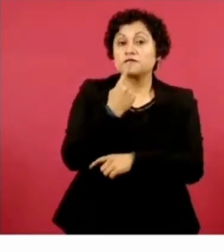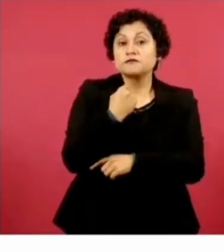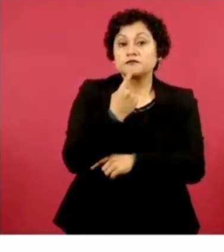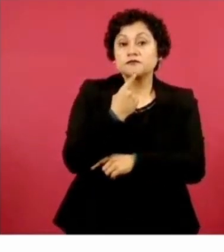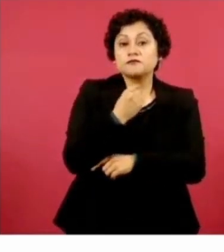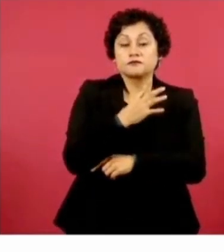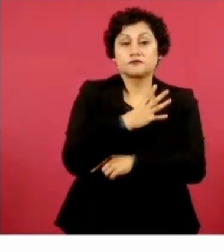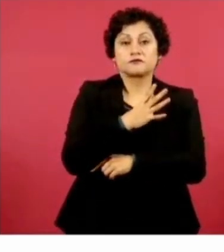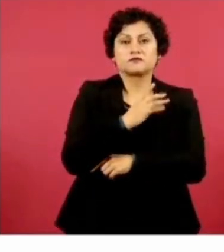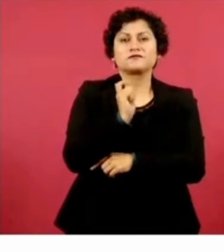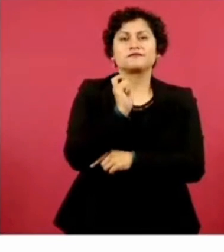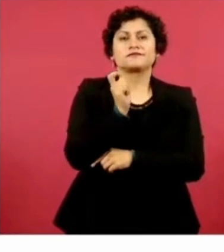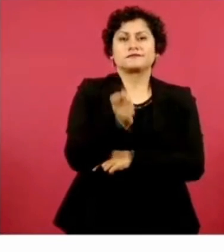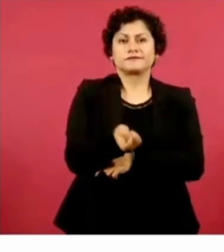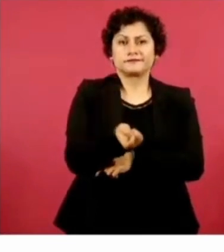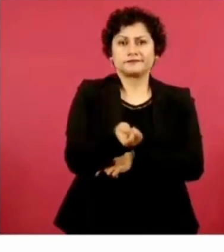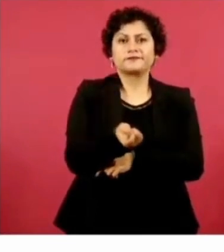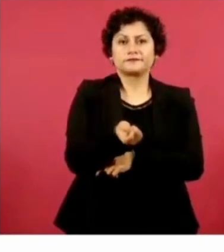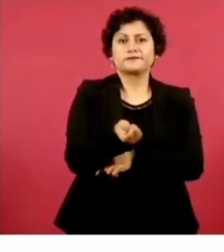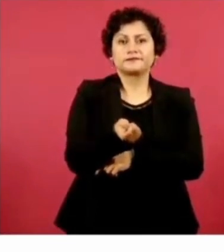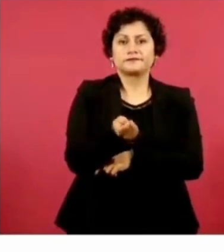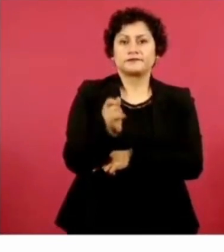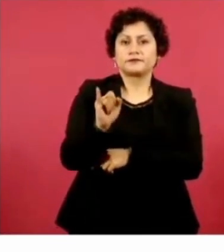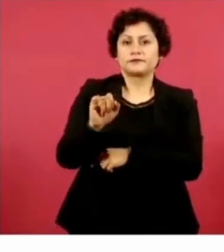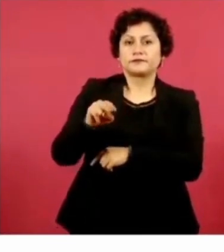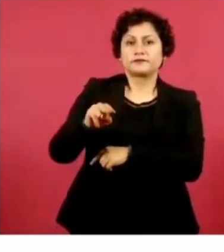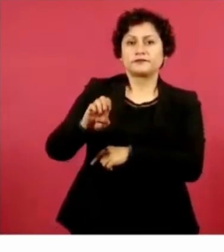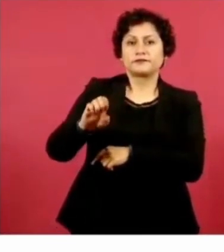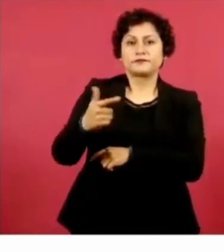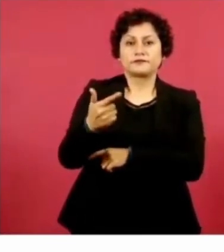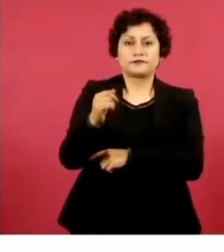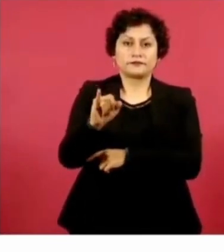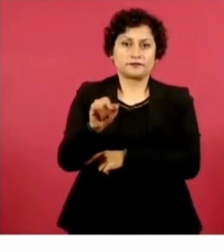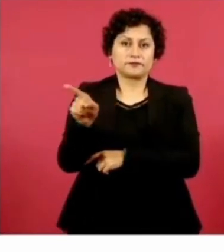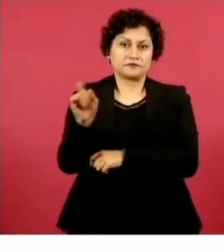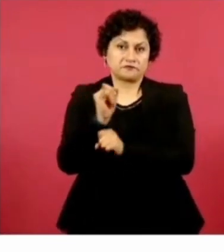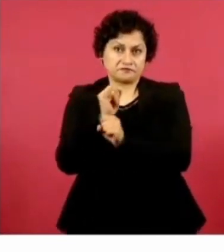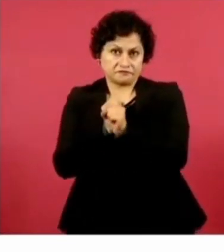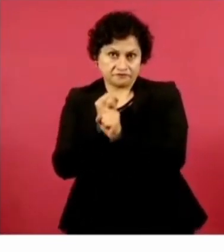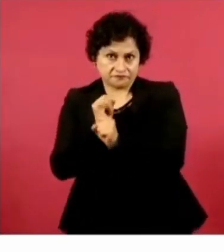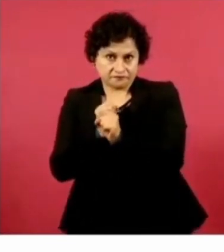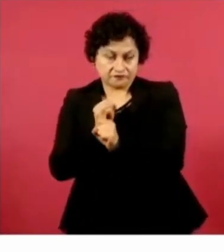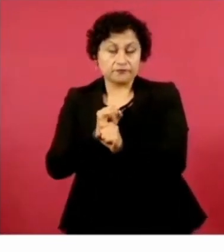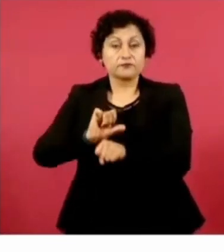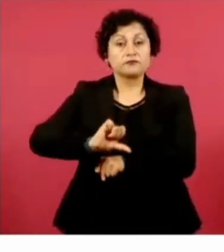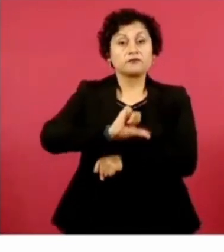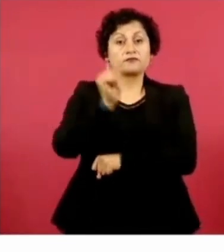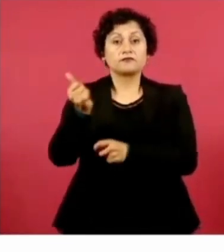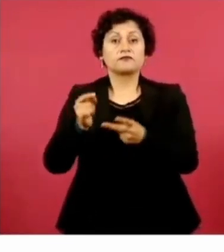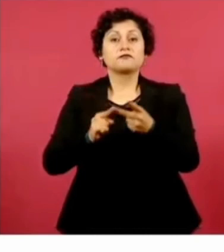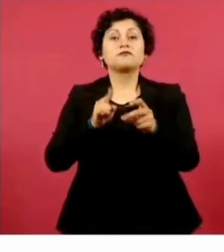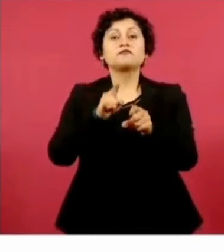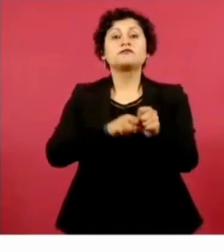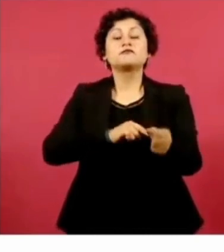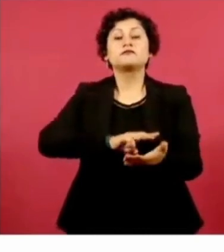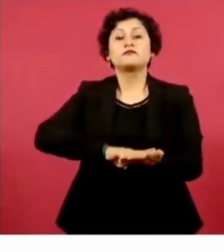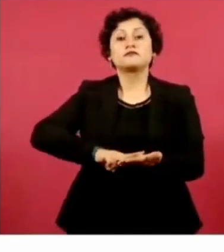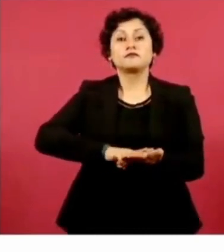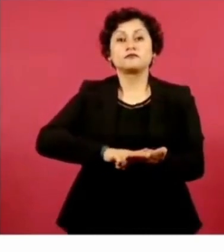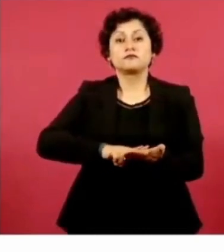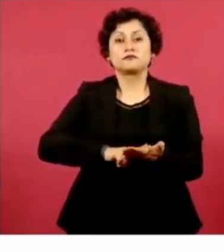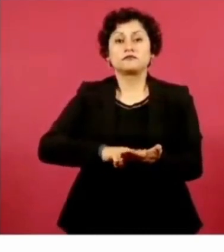son cifras del inji en cuanto a la verde son cifras del